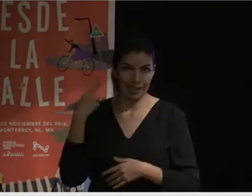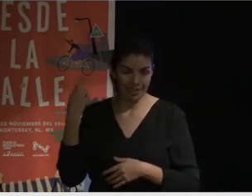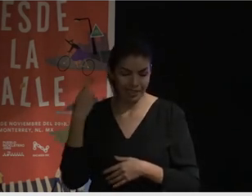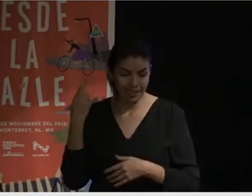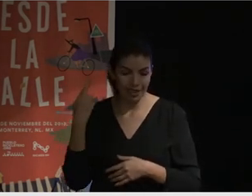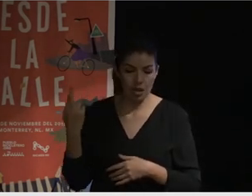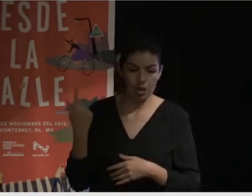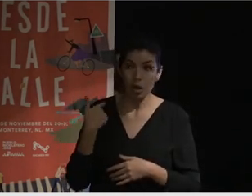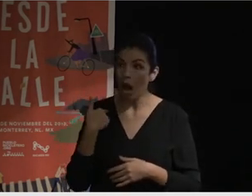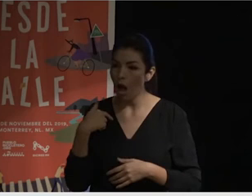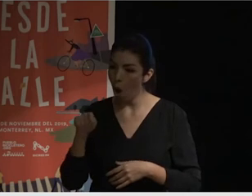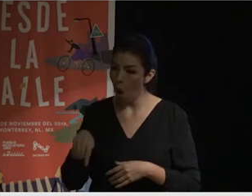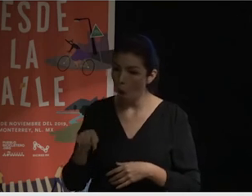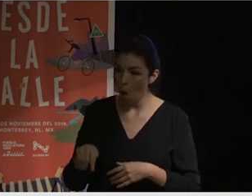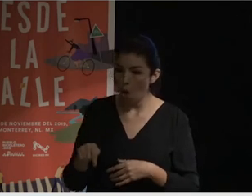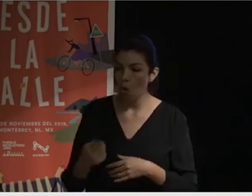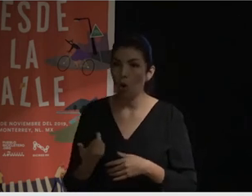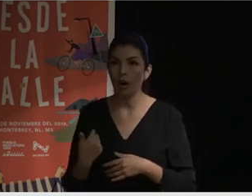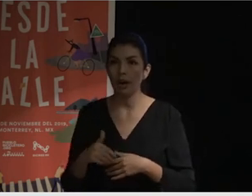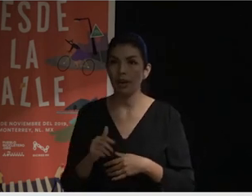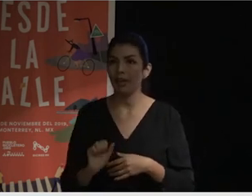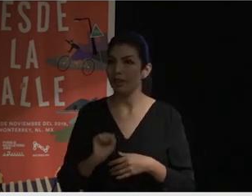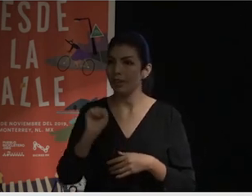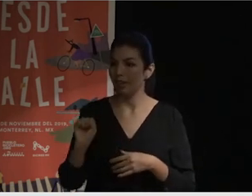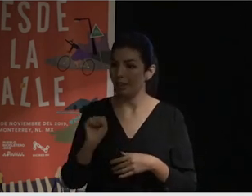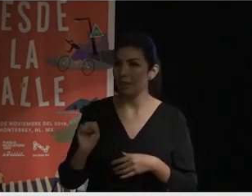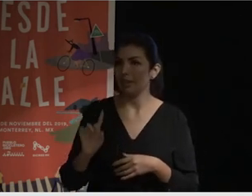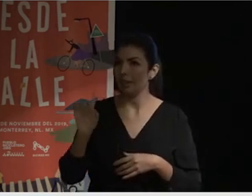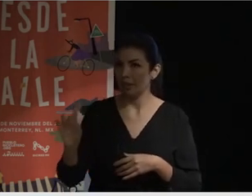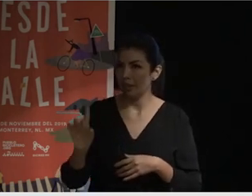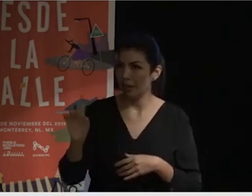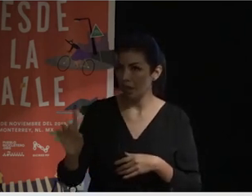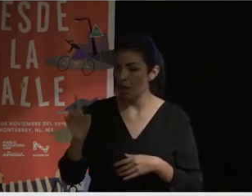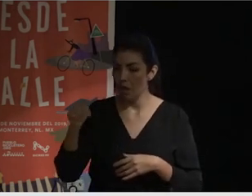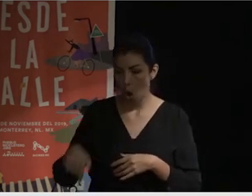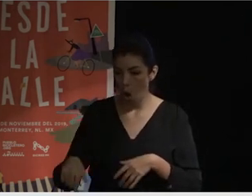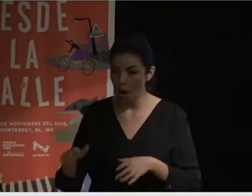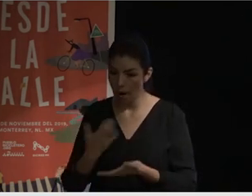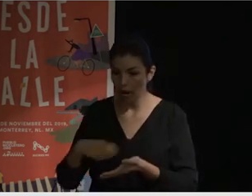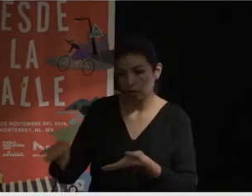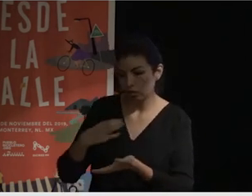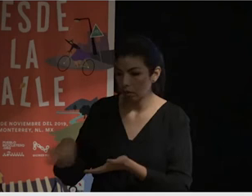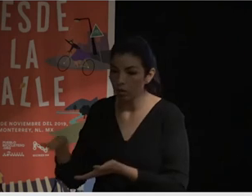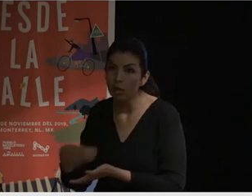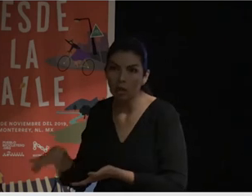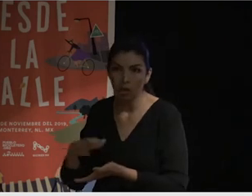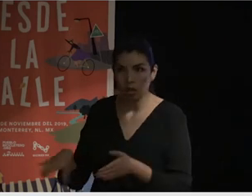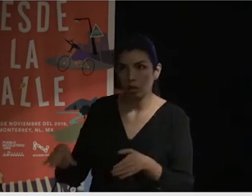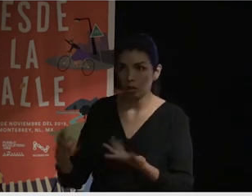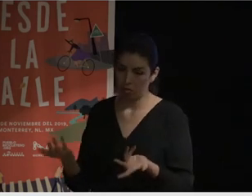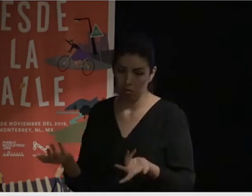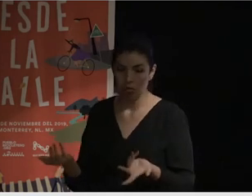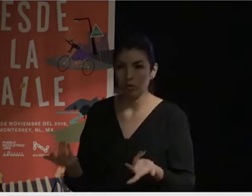en la radio, ¿no? Bueno, no gasté tanto, pero no se le olvide invertir en la economía nacional. Órale, ¿no? O sea,